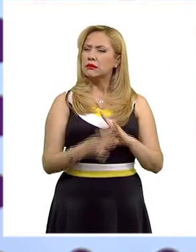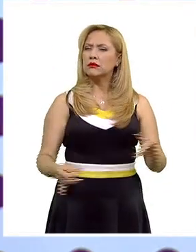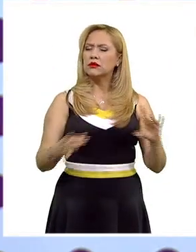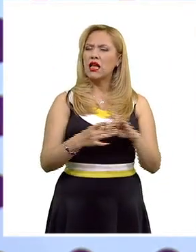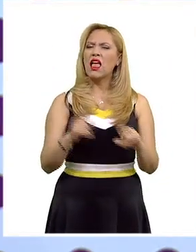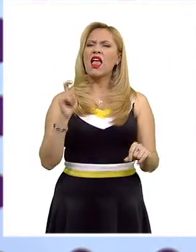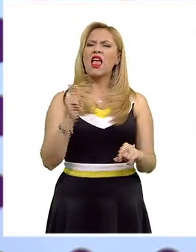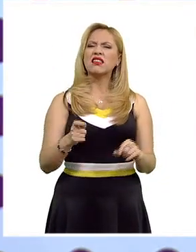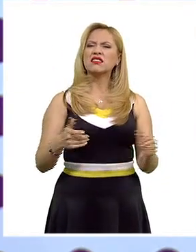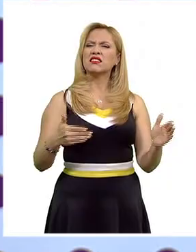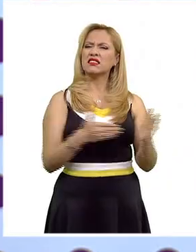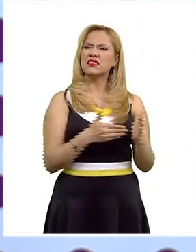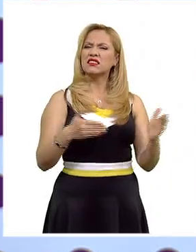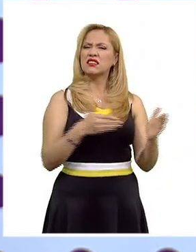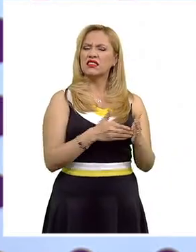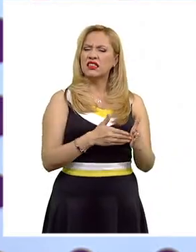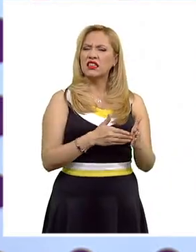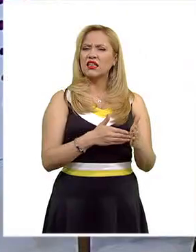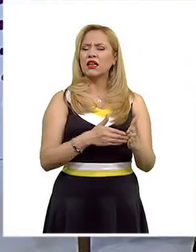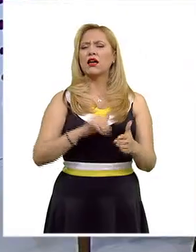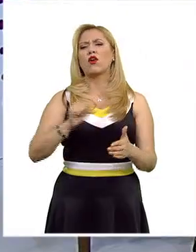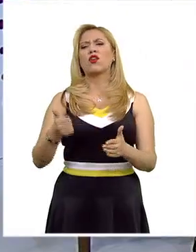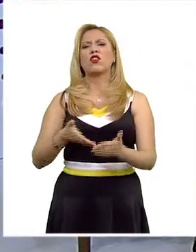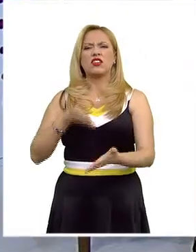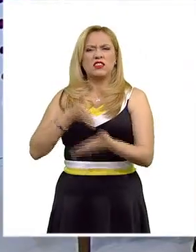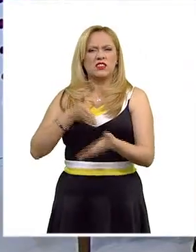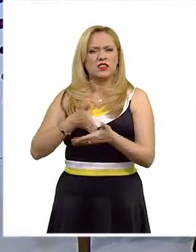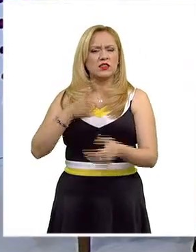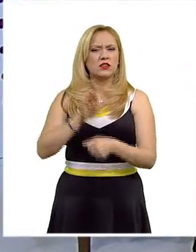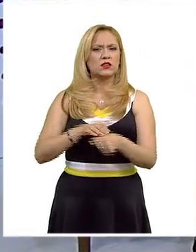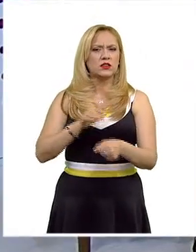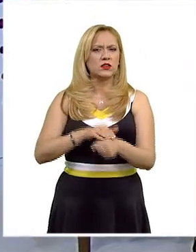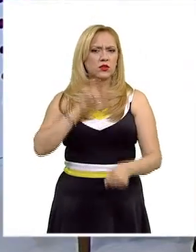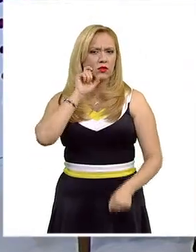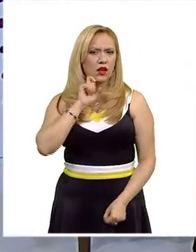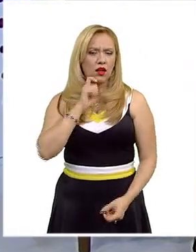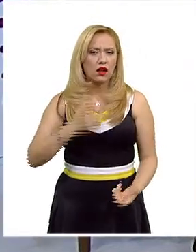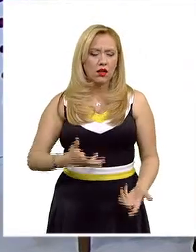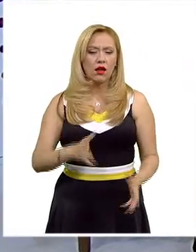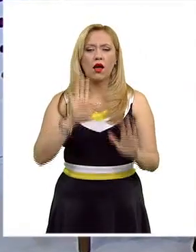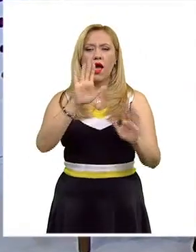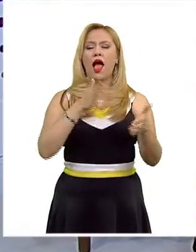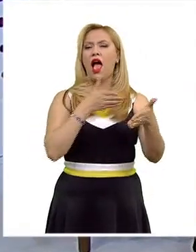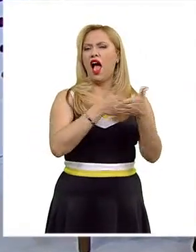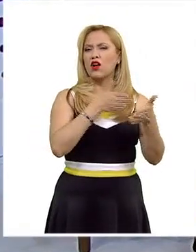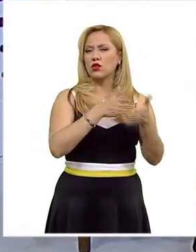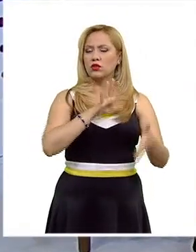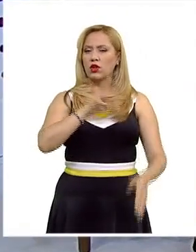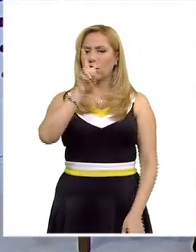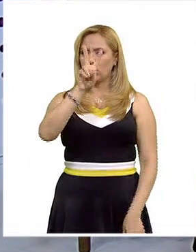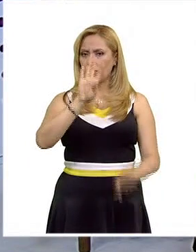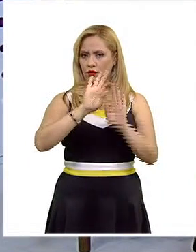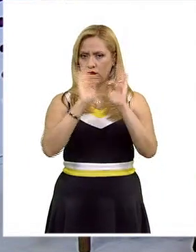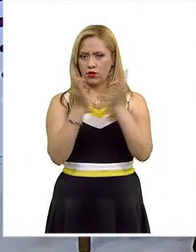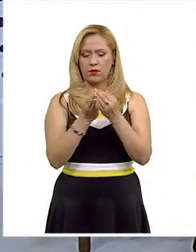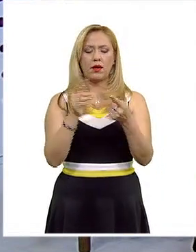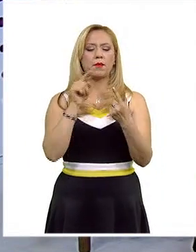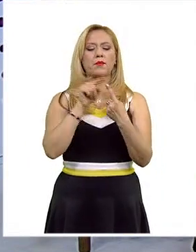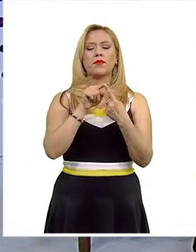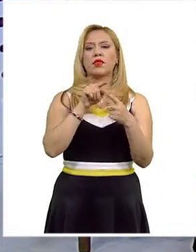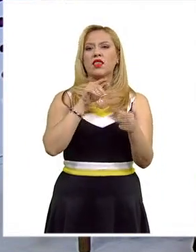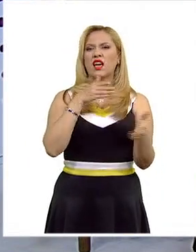es el acoso y qué es el acoso sexual. Bueno, el acoso se expresa fundamentalmente de 2 maneras. Hay un acoso